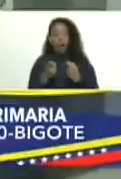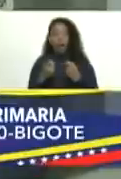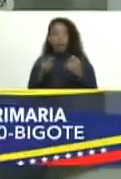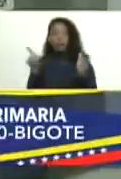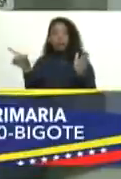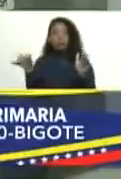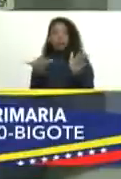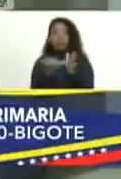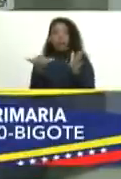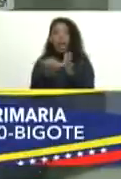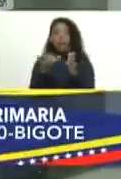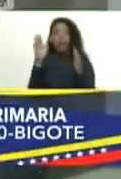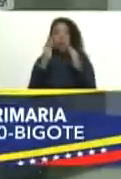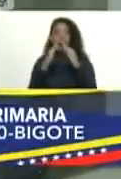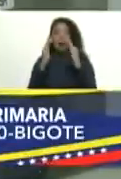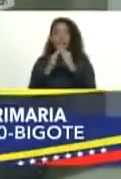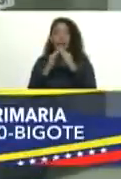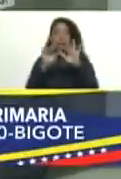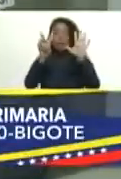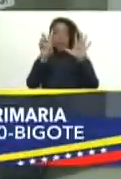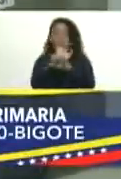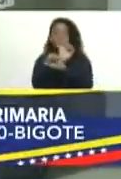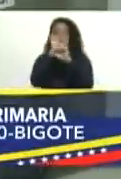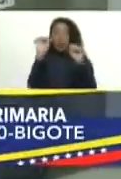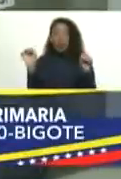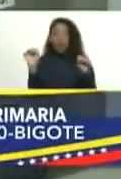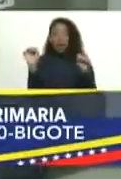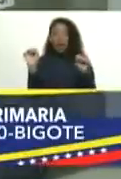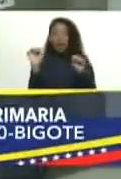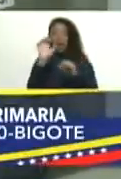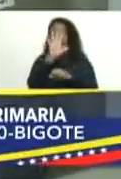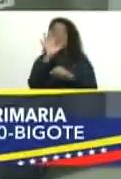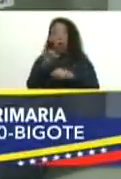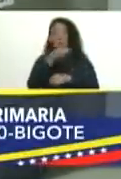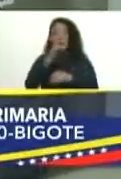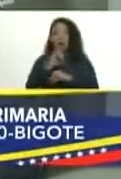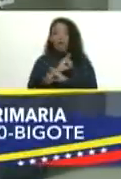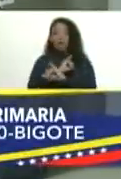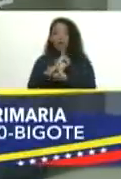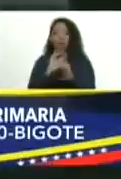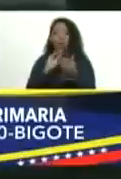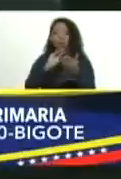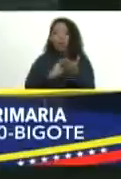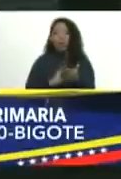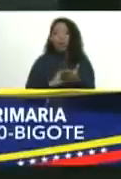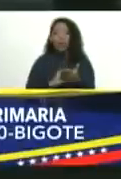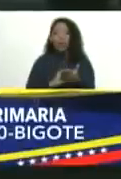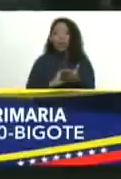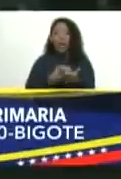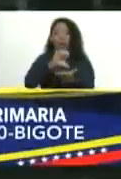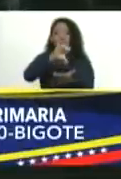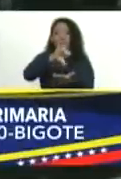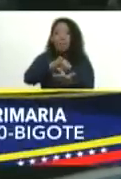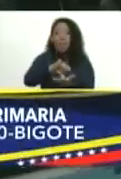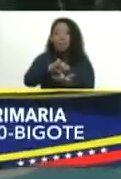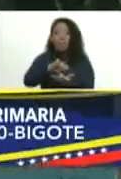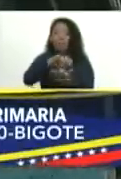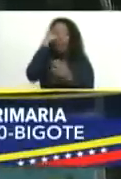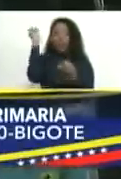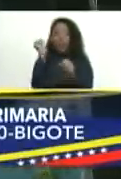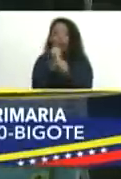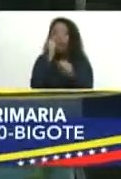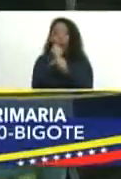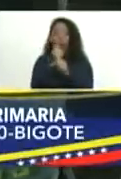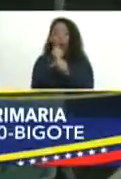casa. A partir de las 7 de la mañana y a las 5 de la tarde, todo esto regresa para el centro de operaciones, para